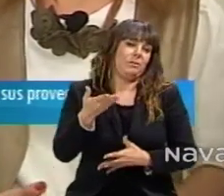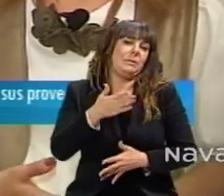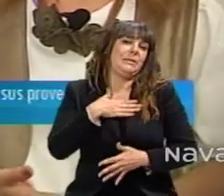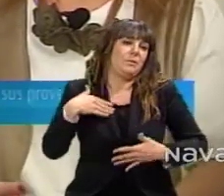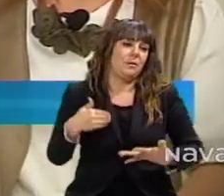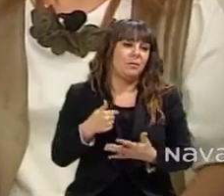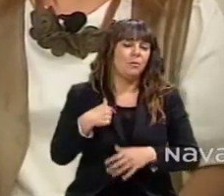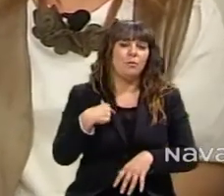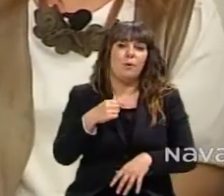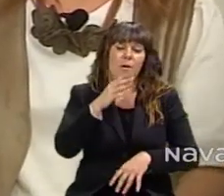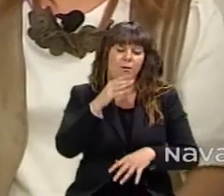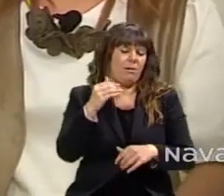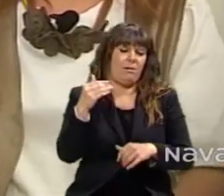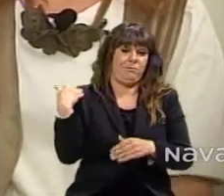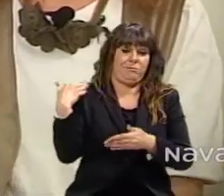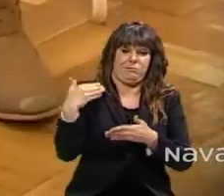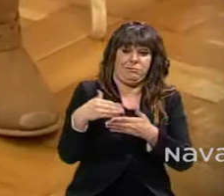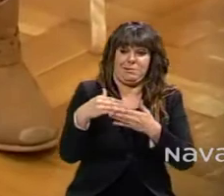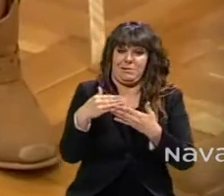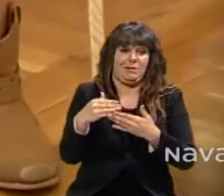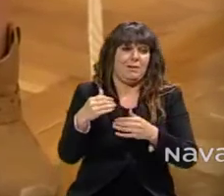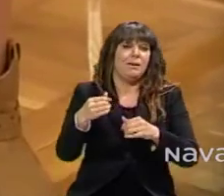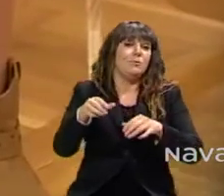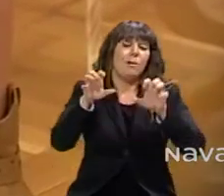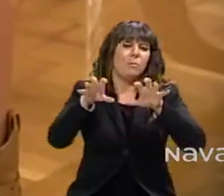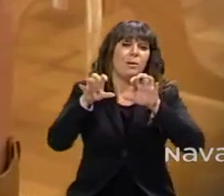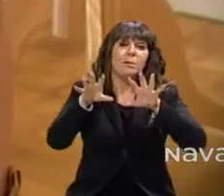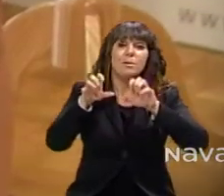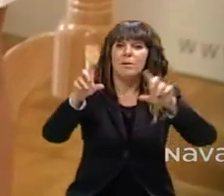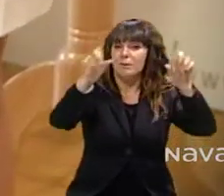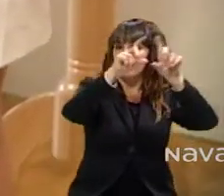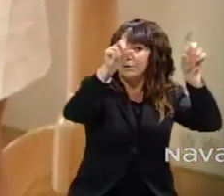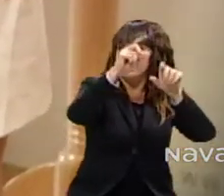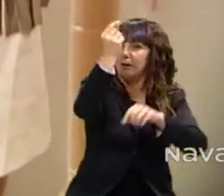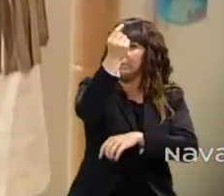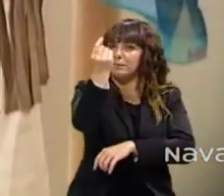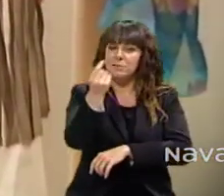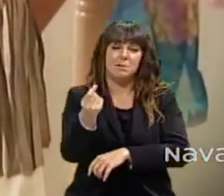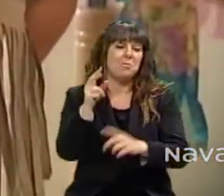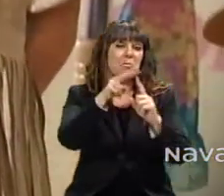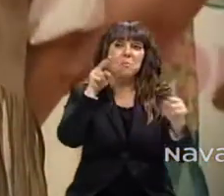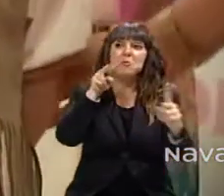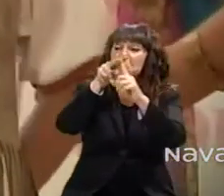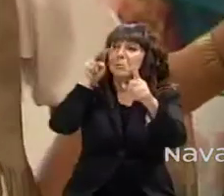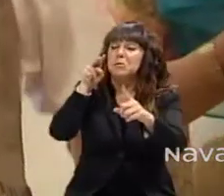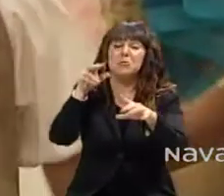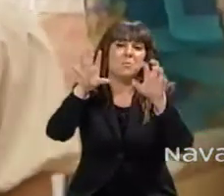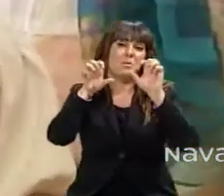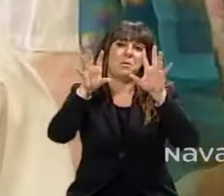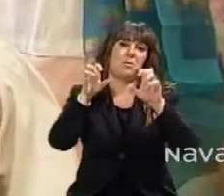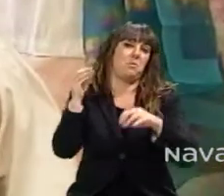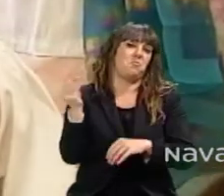divertido, estoy aprendiendo un montón desde el punto de vista empresarial, desde el punto de vista del diseño, de la moda y es divertido.